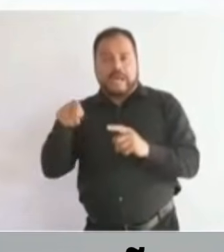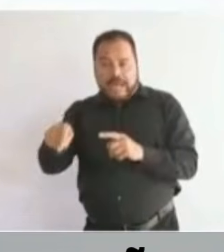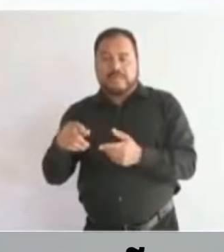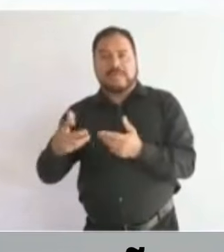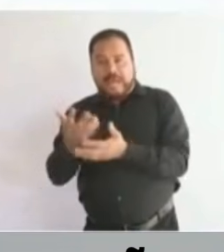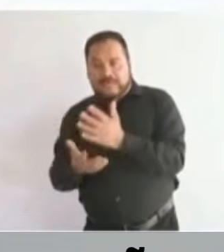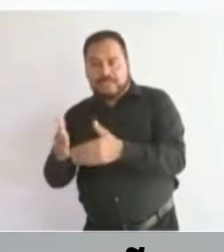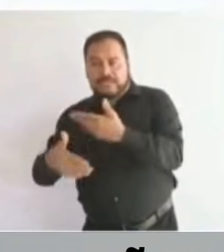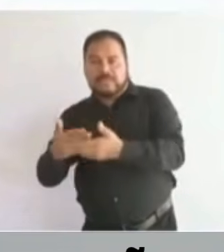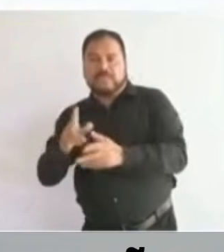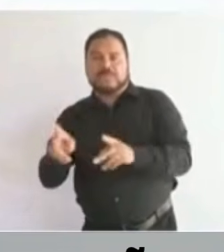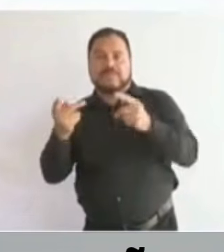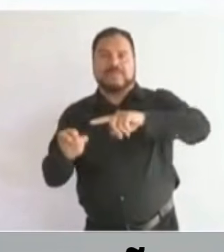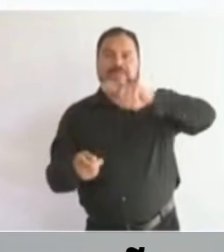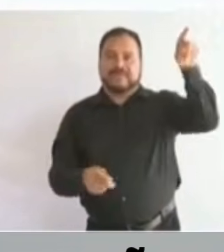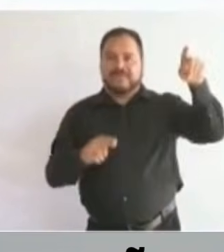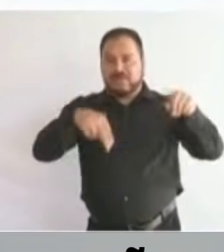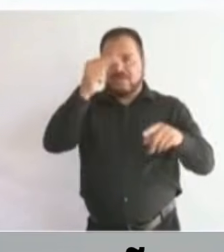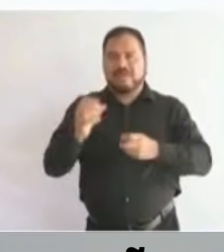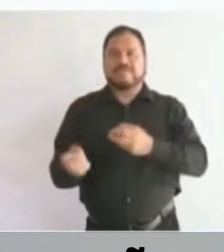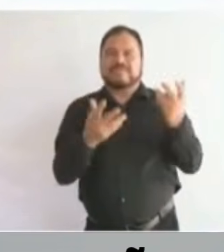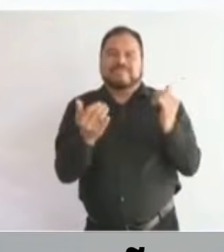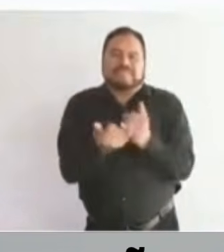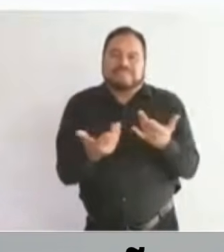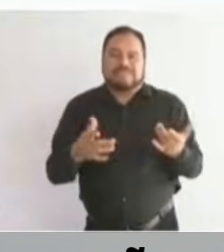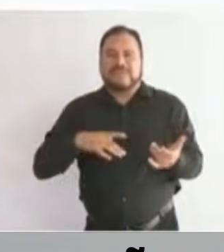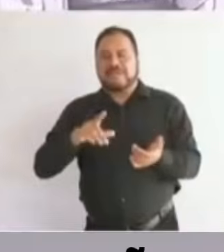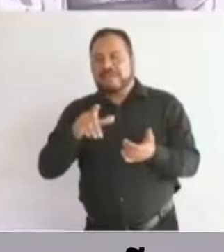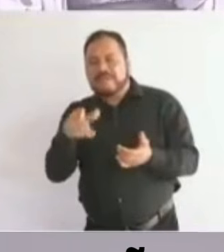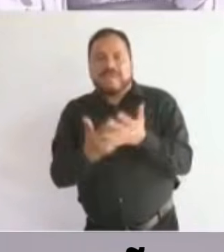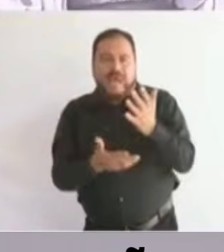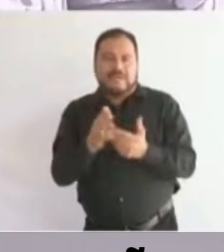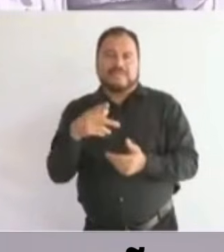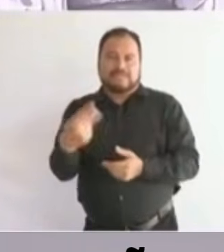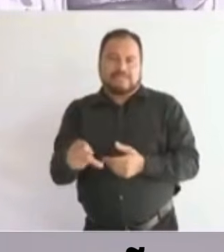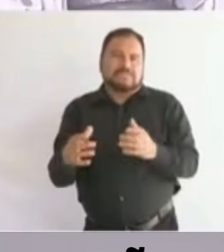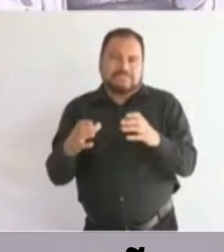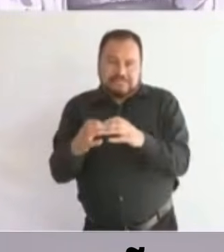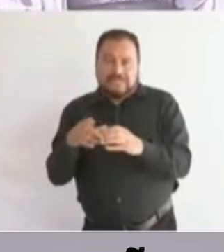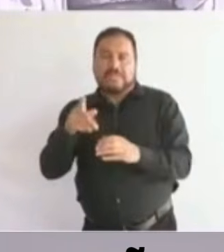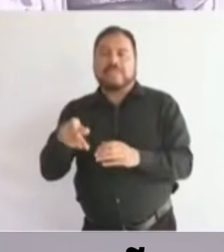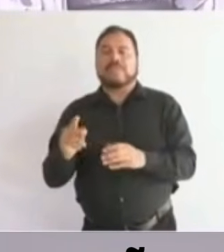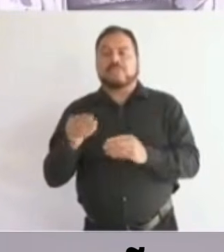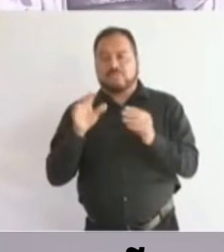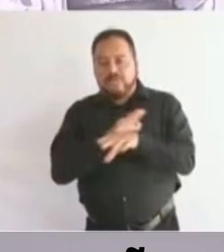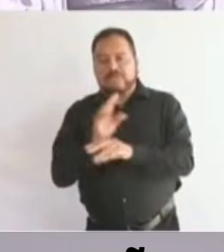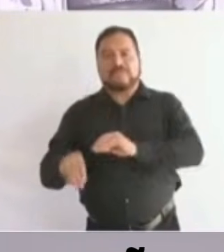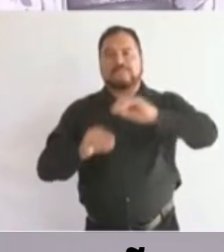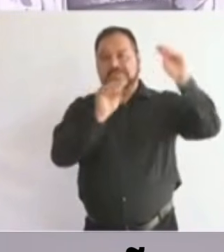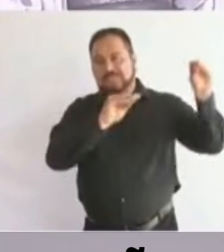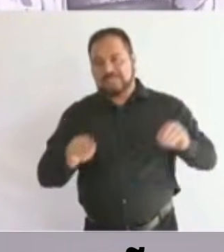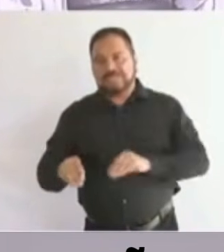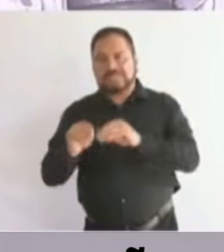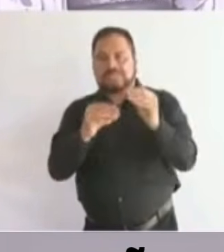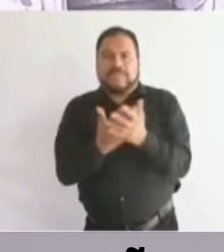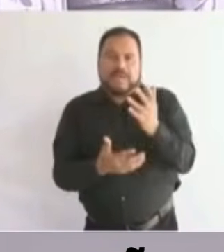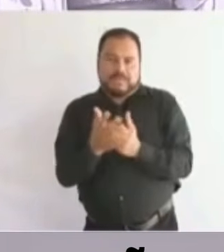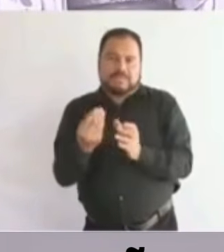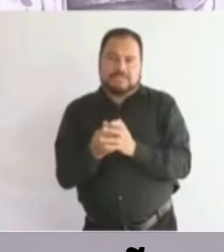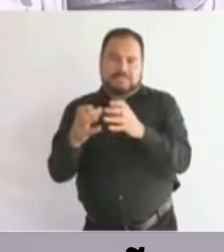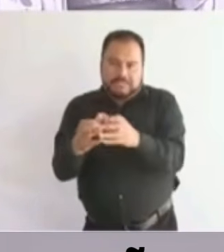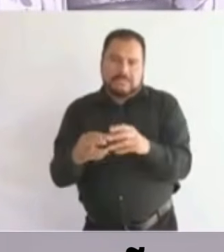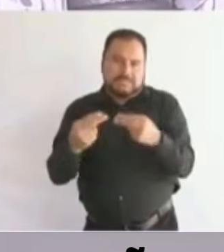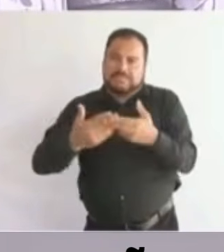de autoabasto. Usaba las líneas de transmisión, de distribución y no se pagaba absolutamente nada. Una forma de privatización del sector